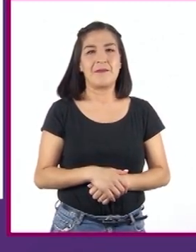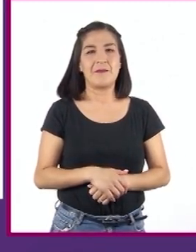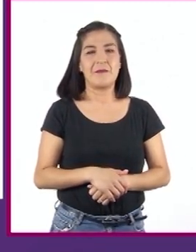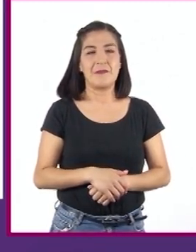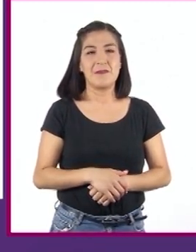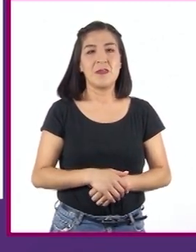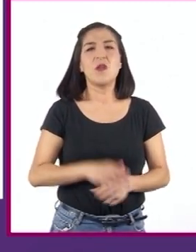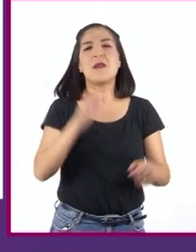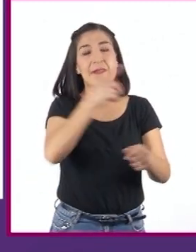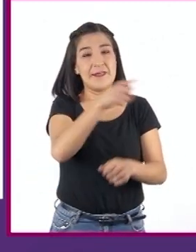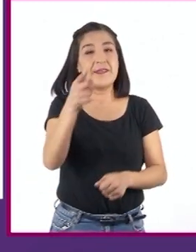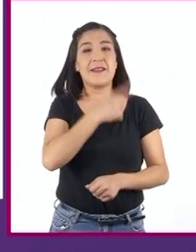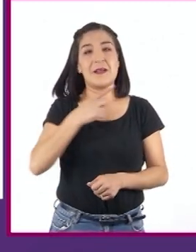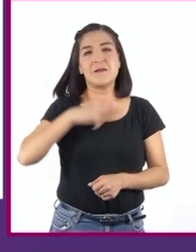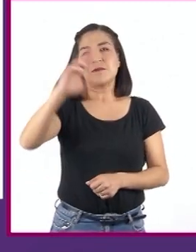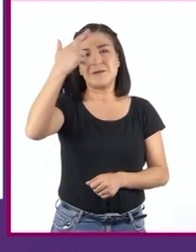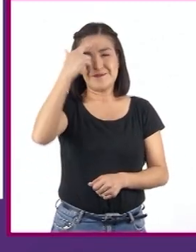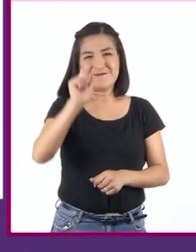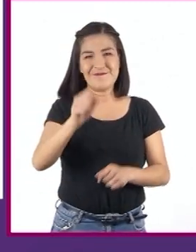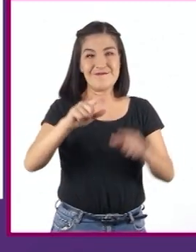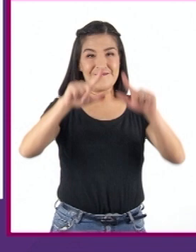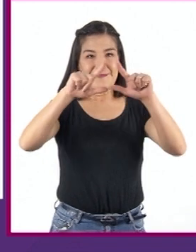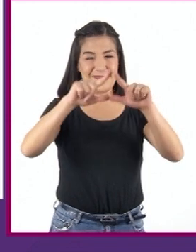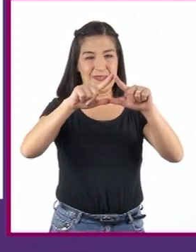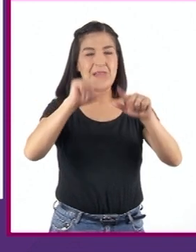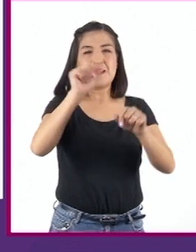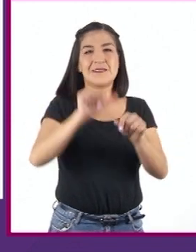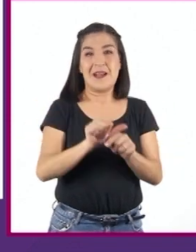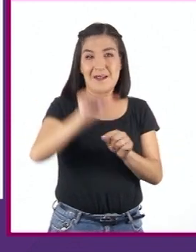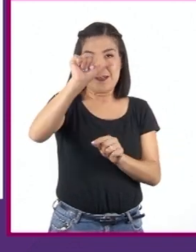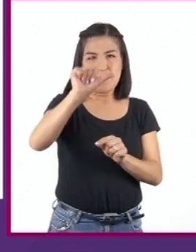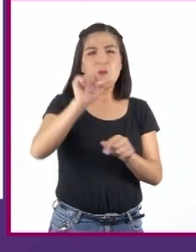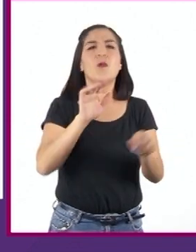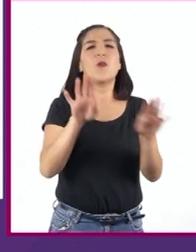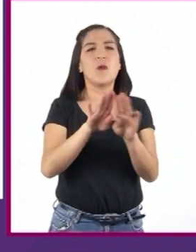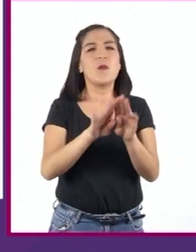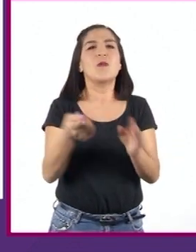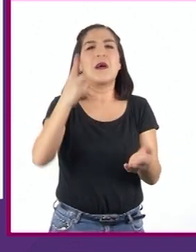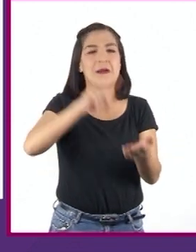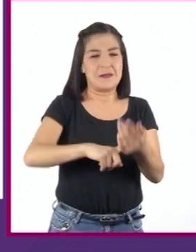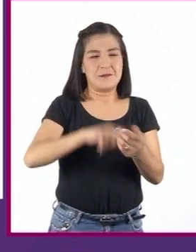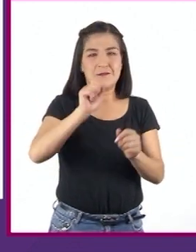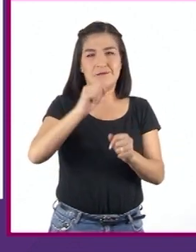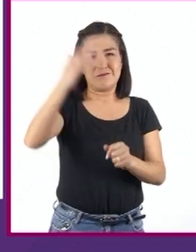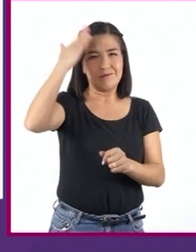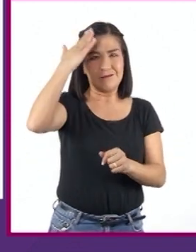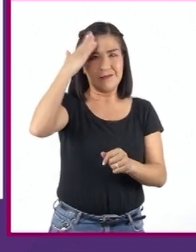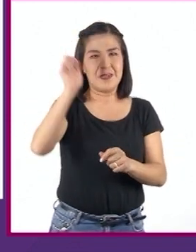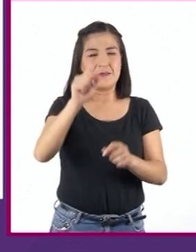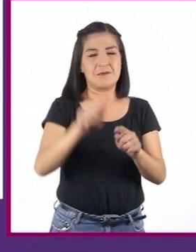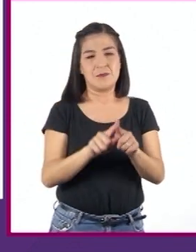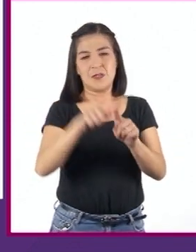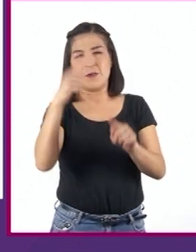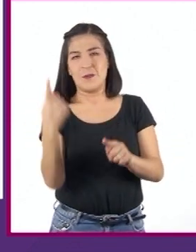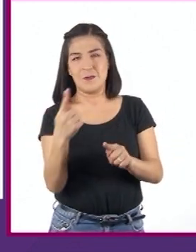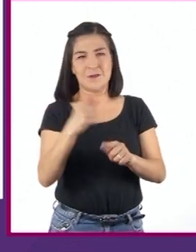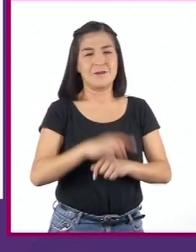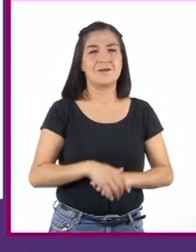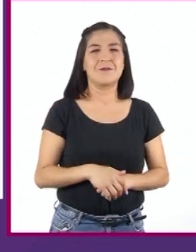Debemos recordar que la altura de un triángulo es un segmento perpendicular a la base que va al vértice opuesto.